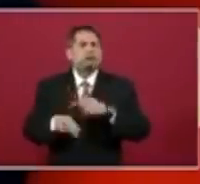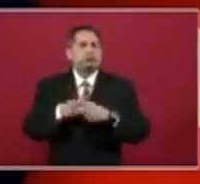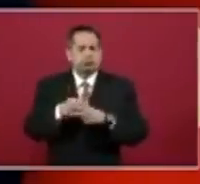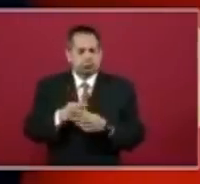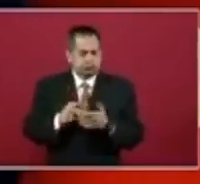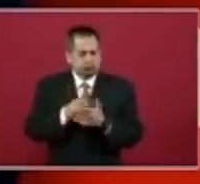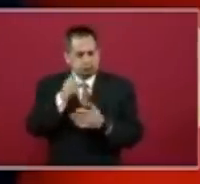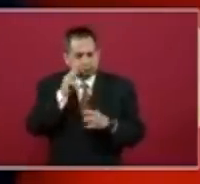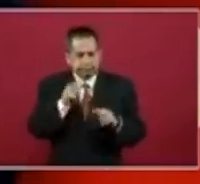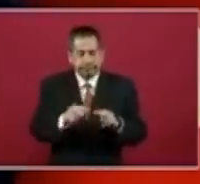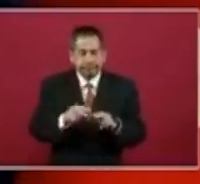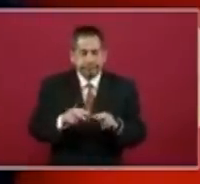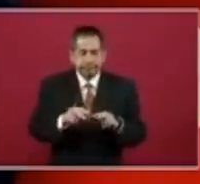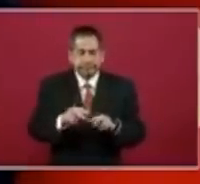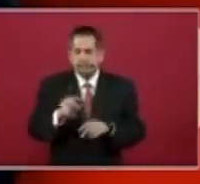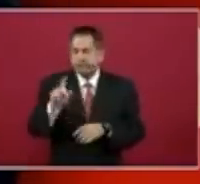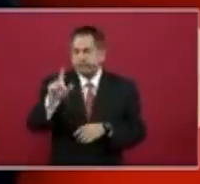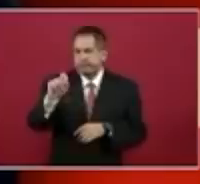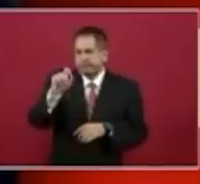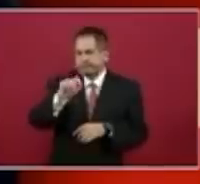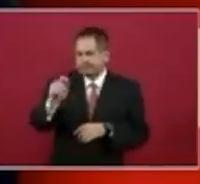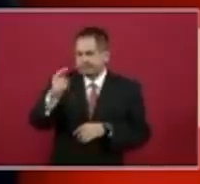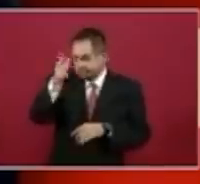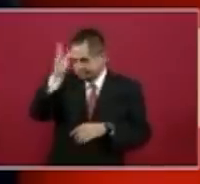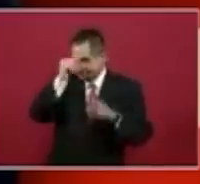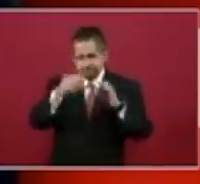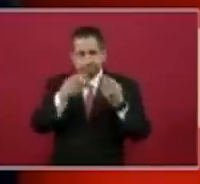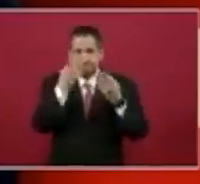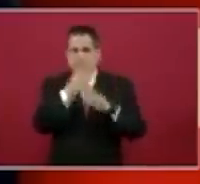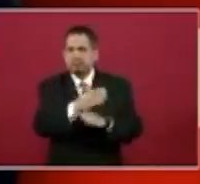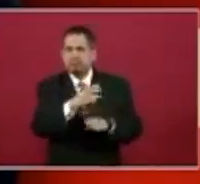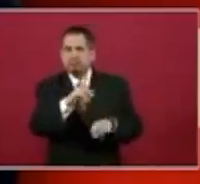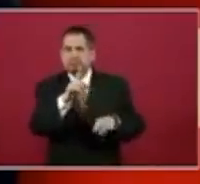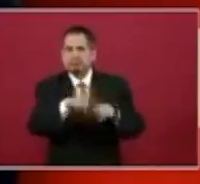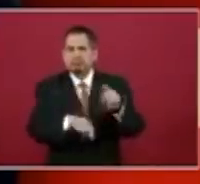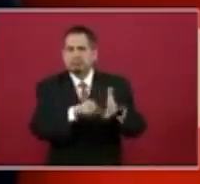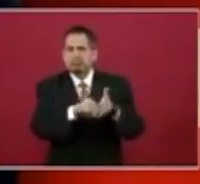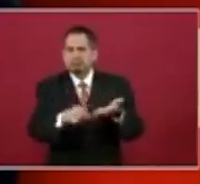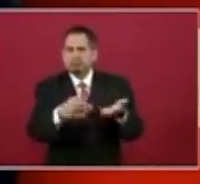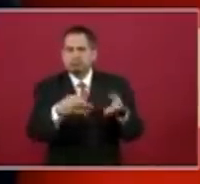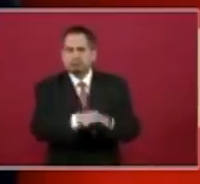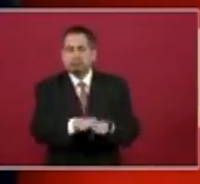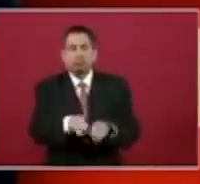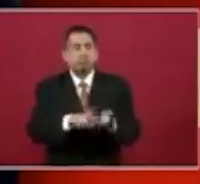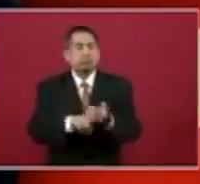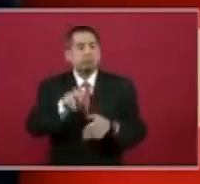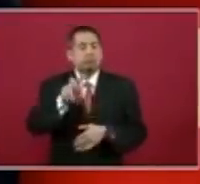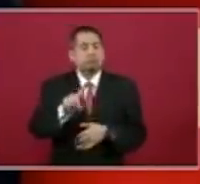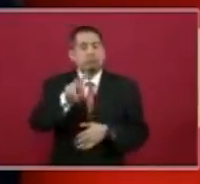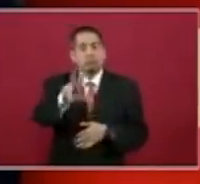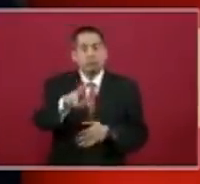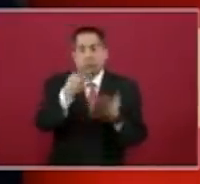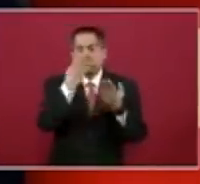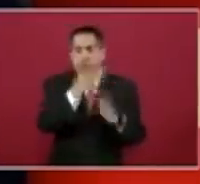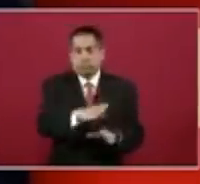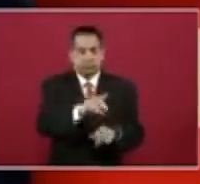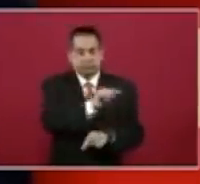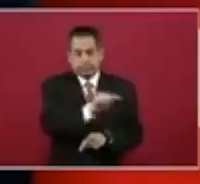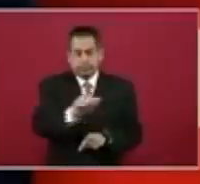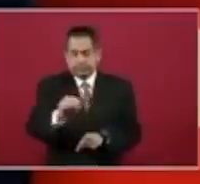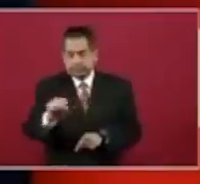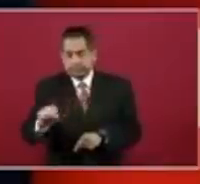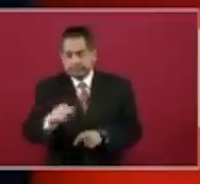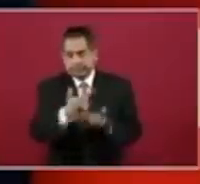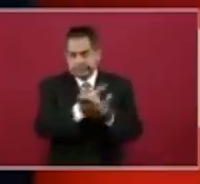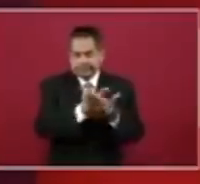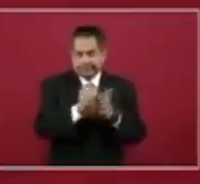generación de 20 acuerdos de bloqueo que en su totalidad bloquearon a 38 cuentas de manera directa y